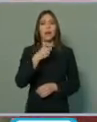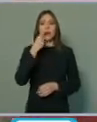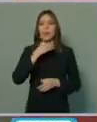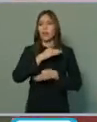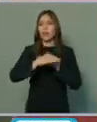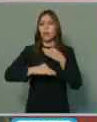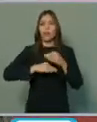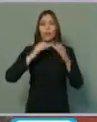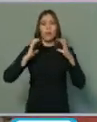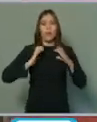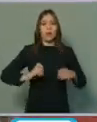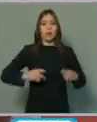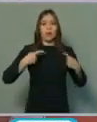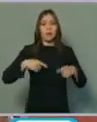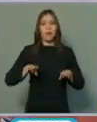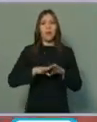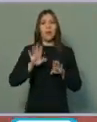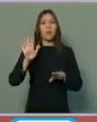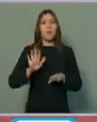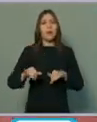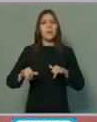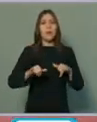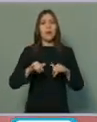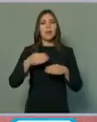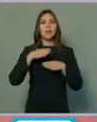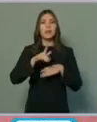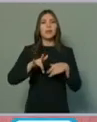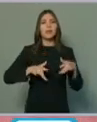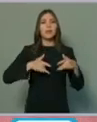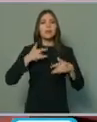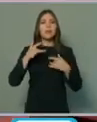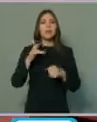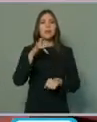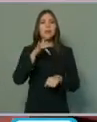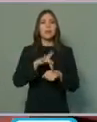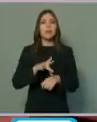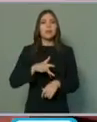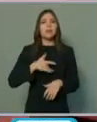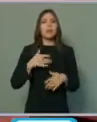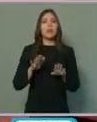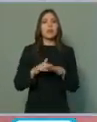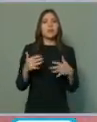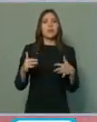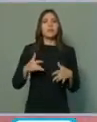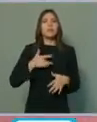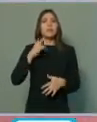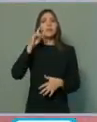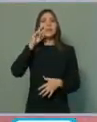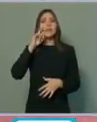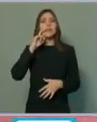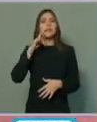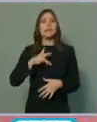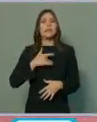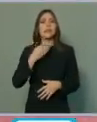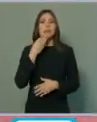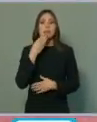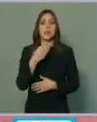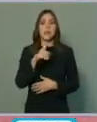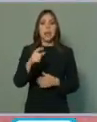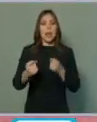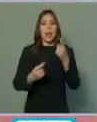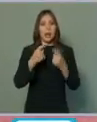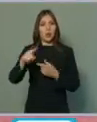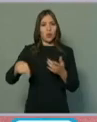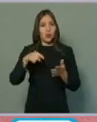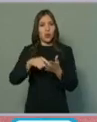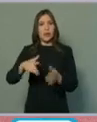mapa erótico, pero yo quisiera referirme más que a estas zonas que natural o convencionalmente pensaríamos que son erógenas, como